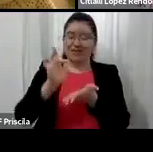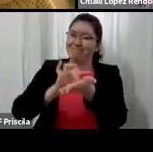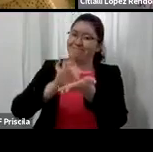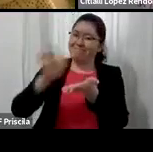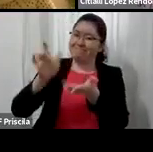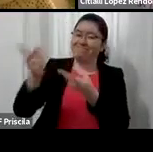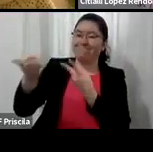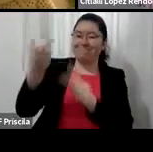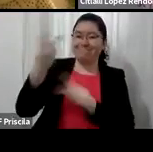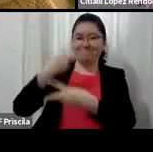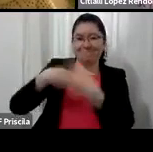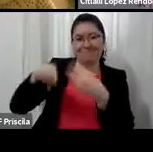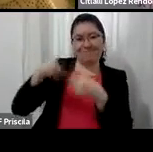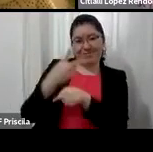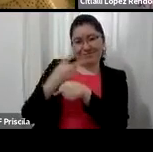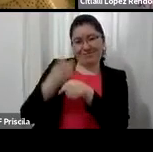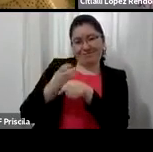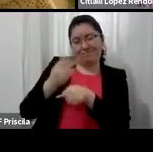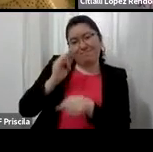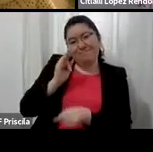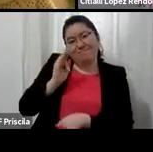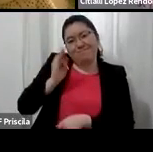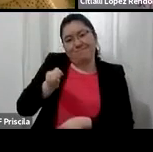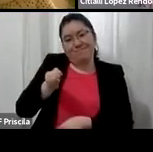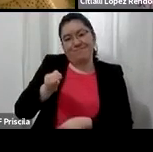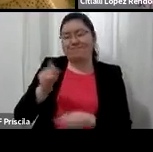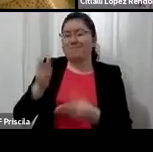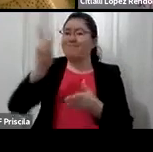para participar en el evento. Muchas, muchas gracias.